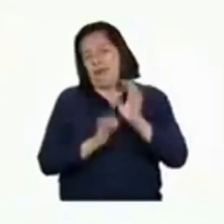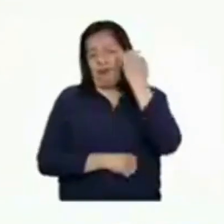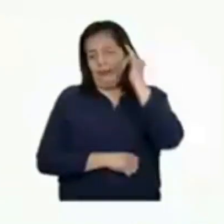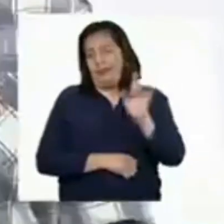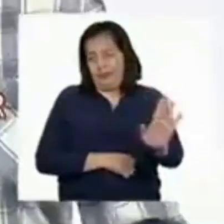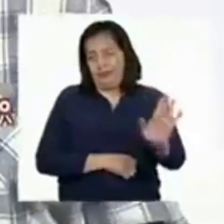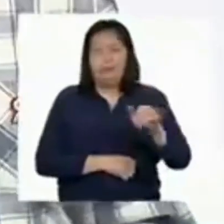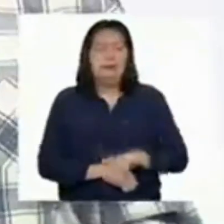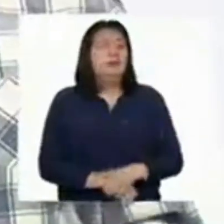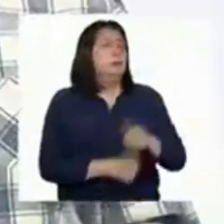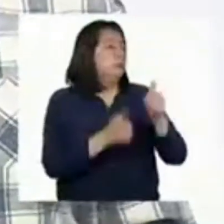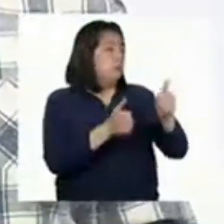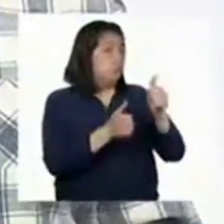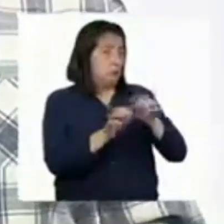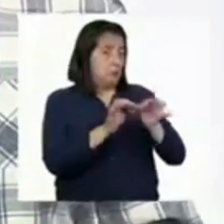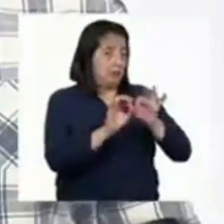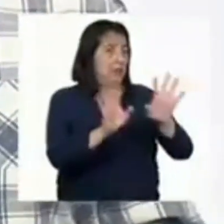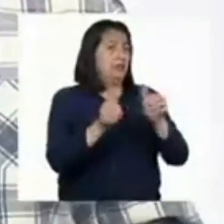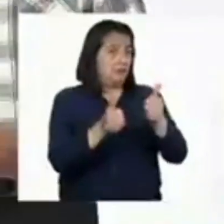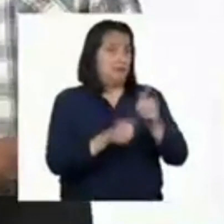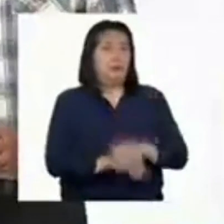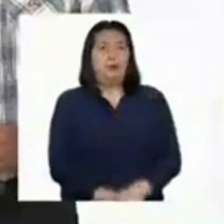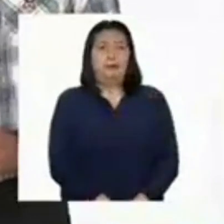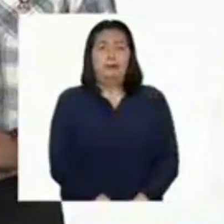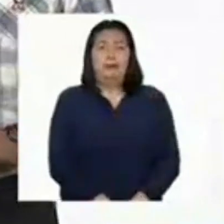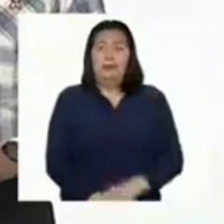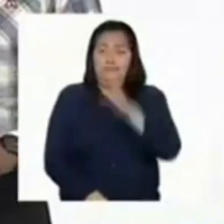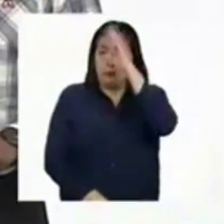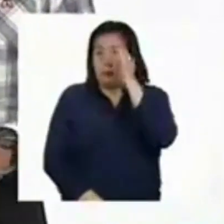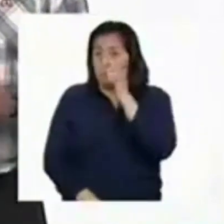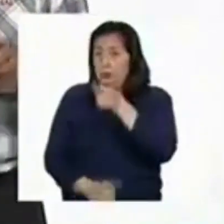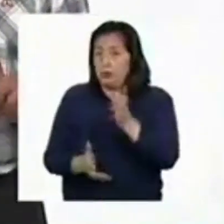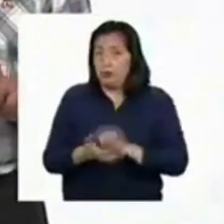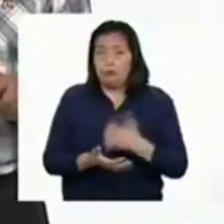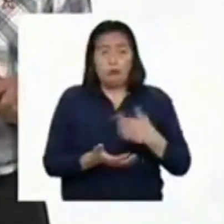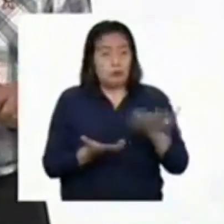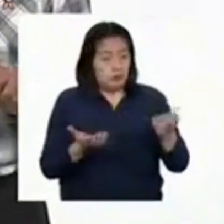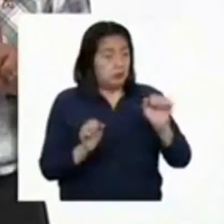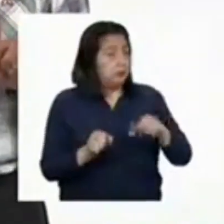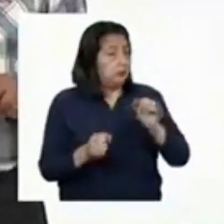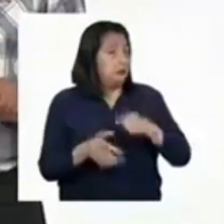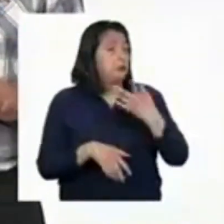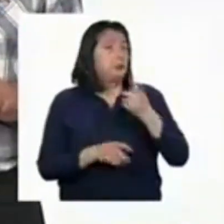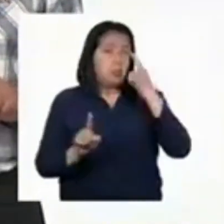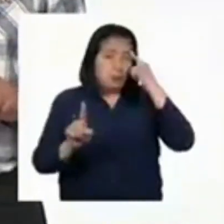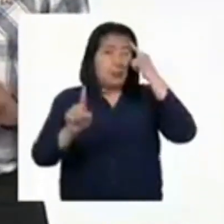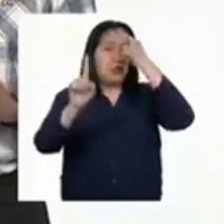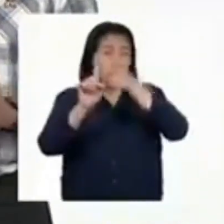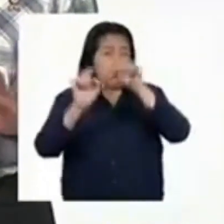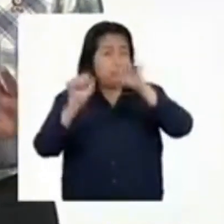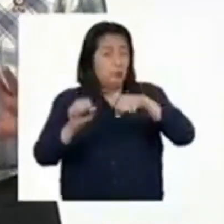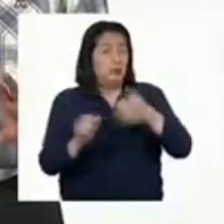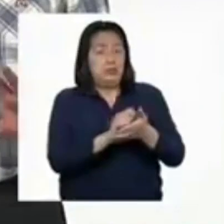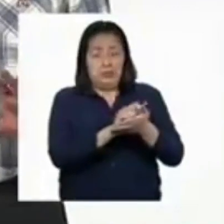Danitza. Muy buena aclaración, Patricia. Chicas y chicos, si bien coincidiremos en el propósito del texto